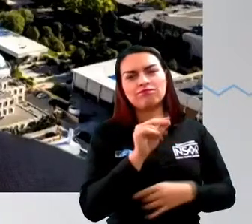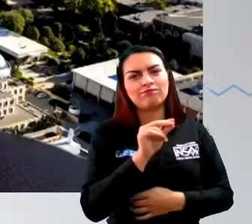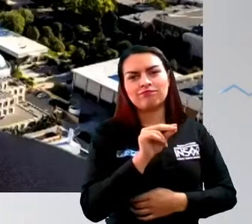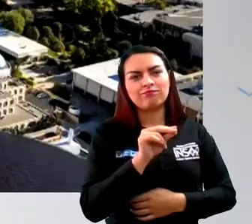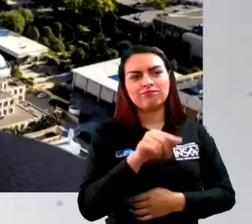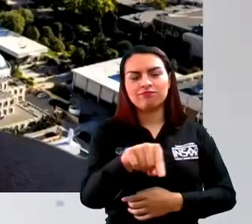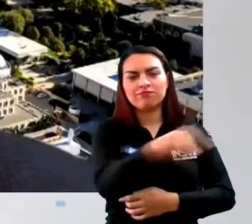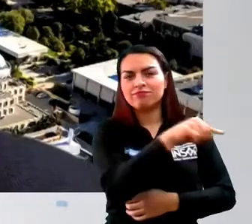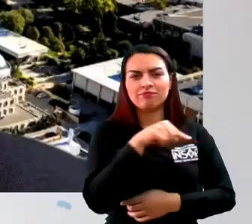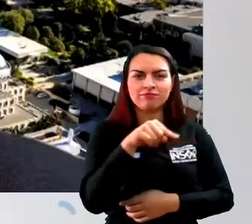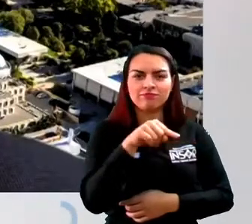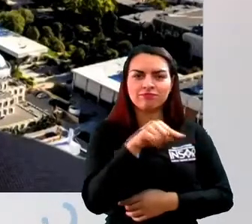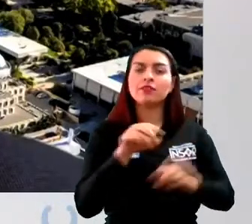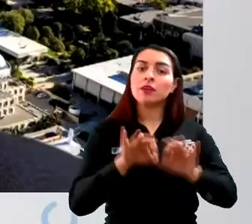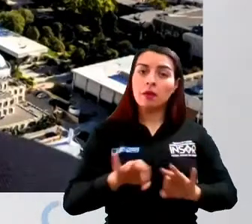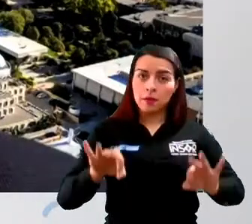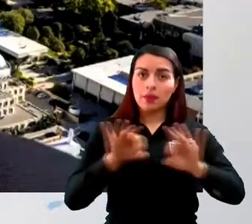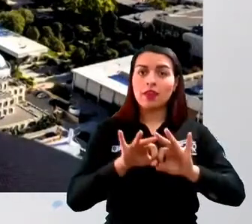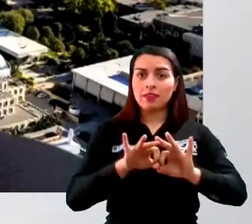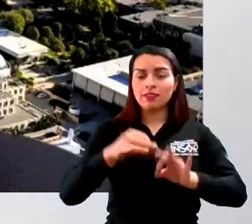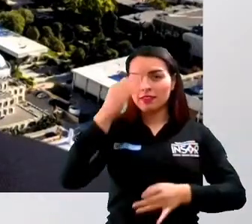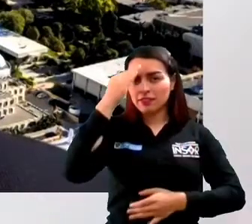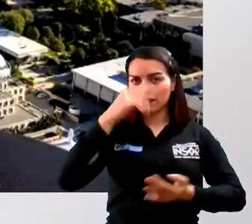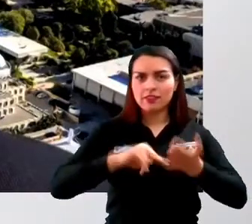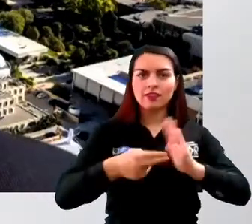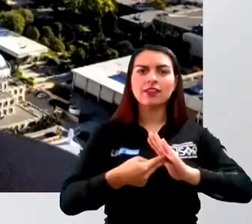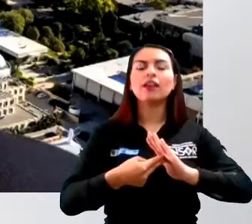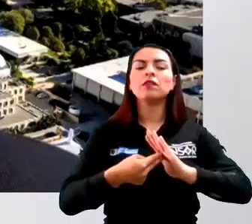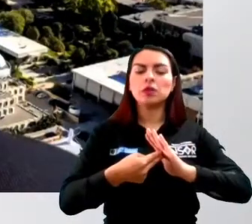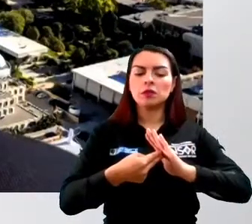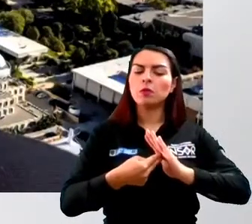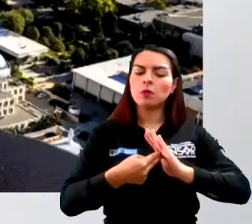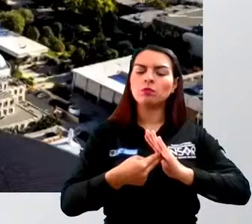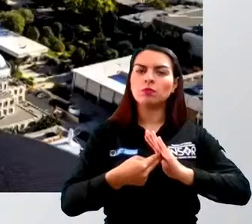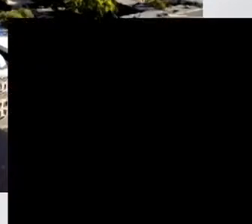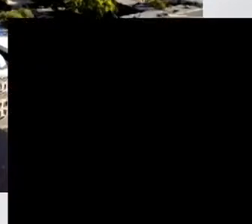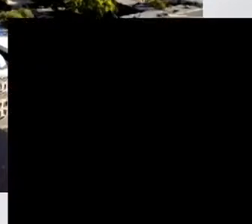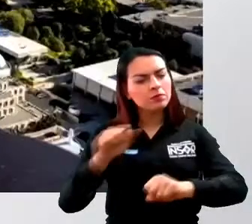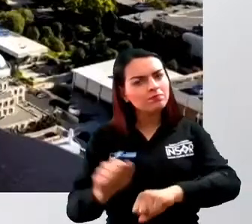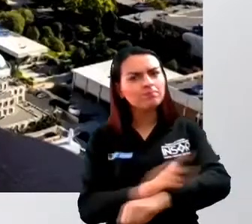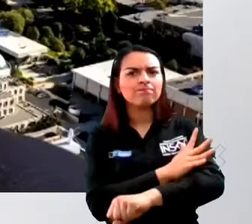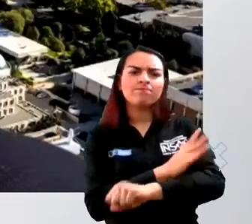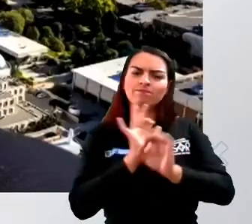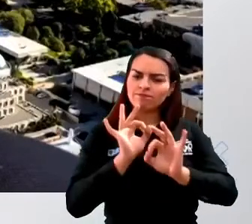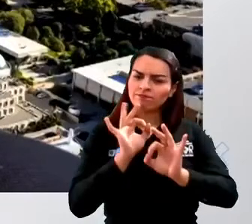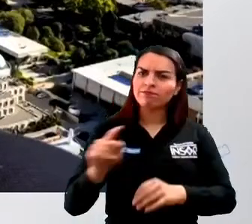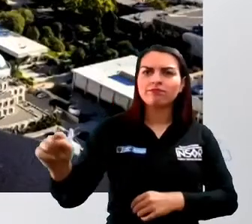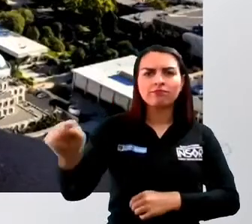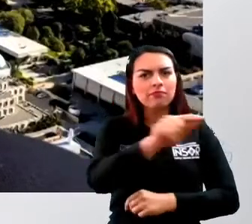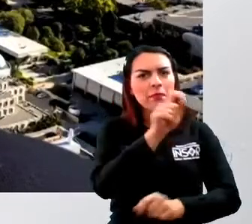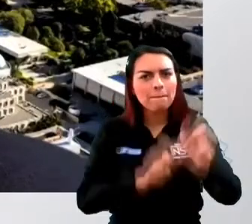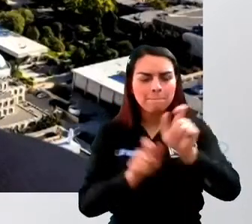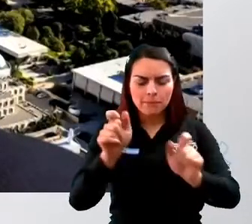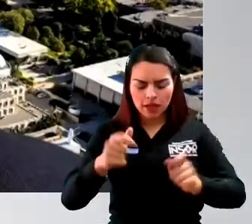al lado de la motivación, que está mostrando empatía para los estudiantes, tener confianza